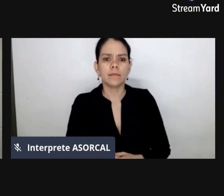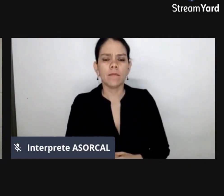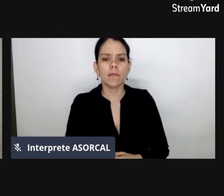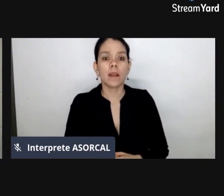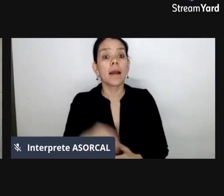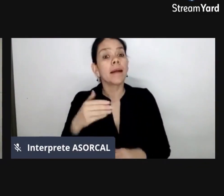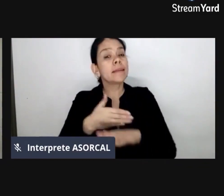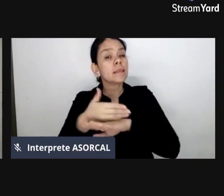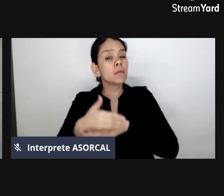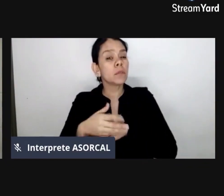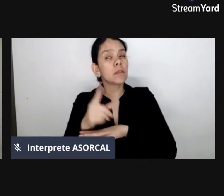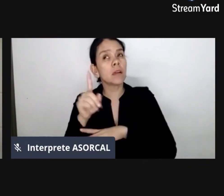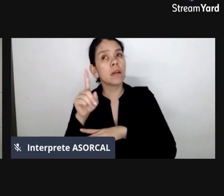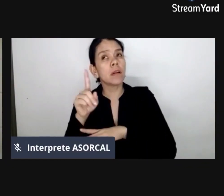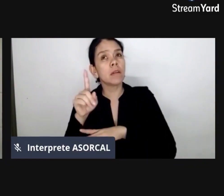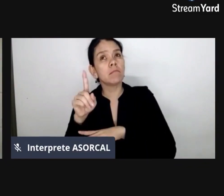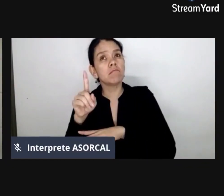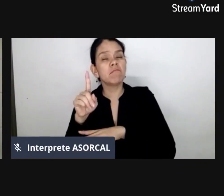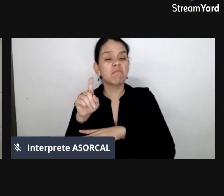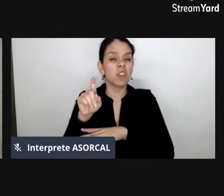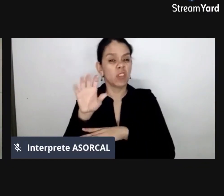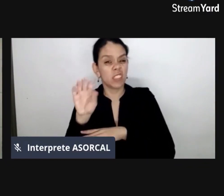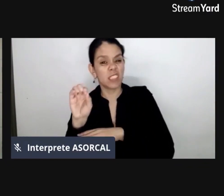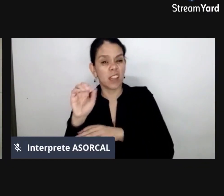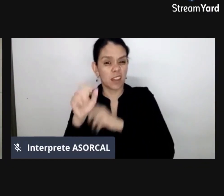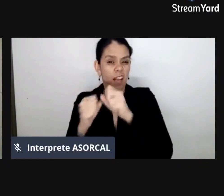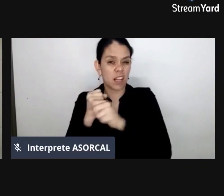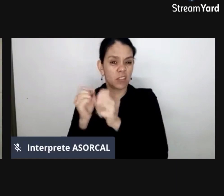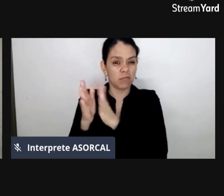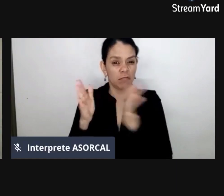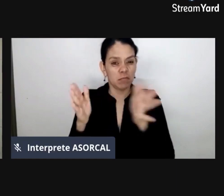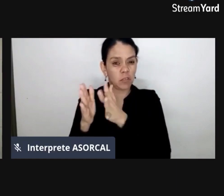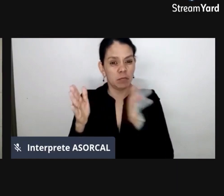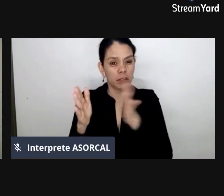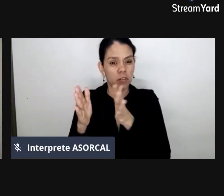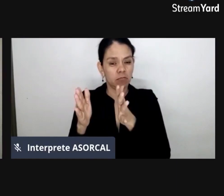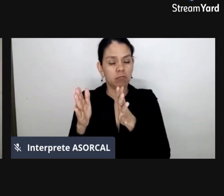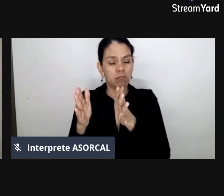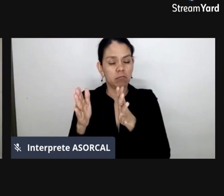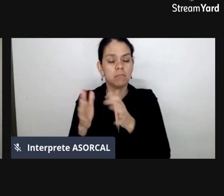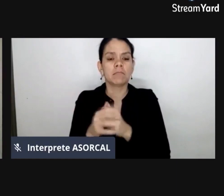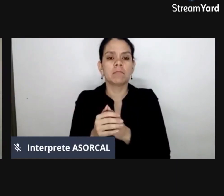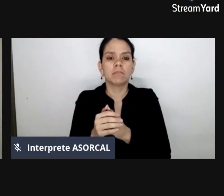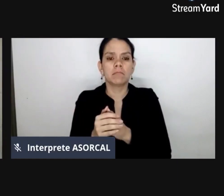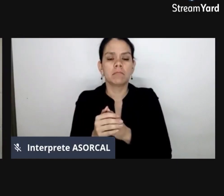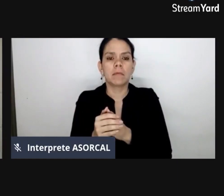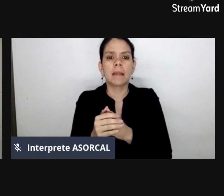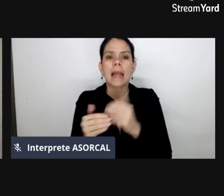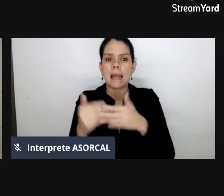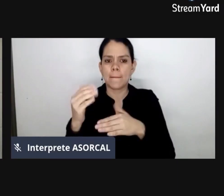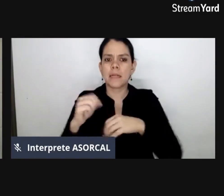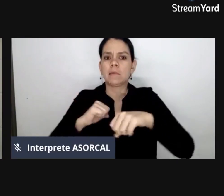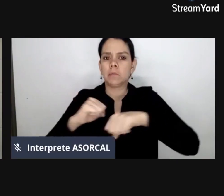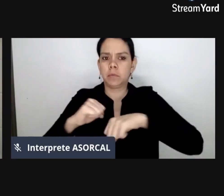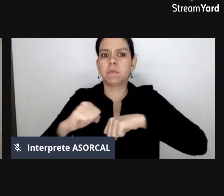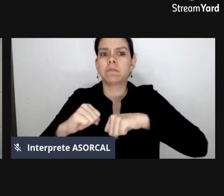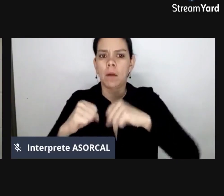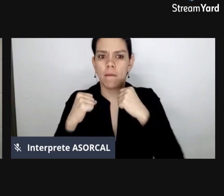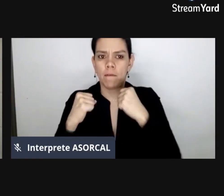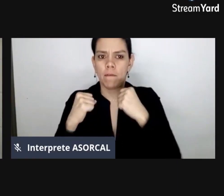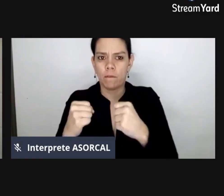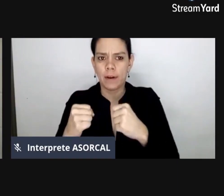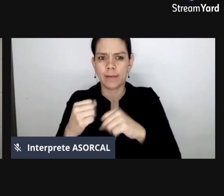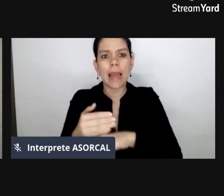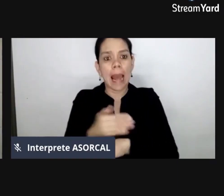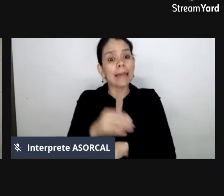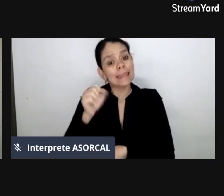60, pero se agudizó en la década siguiente. En años anteriores había habido movimientos populares y campesinos. Esto que voy a decir